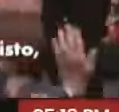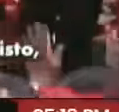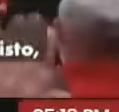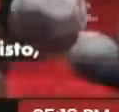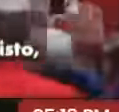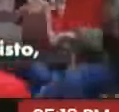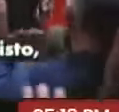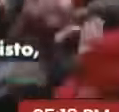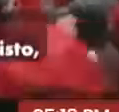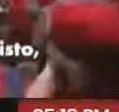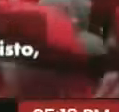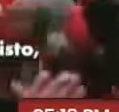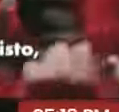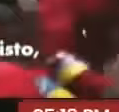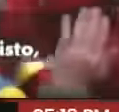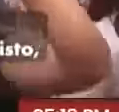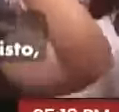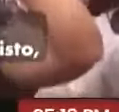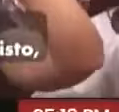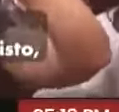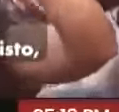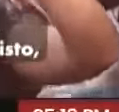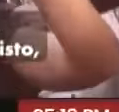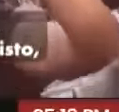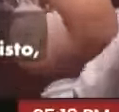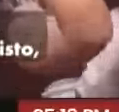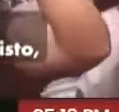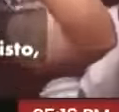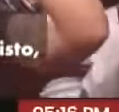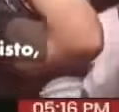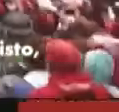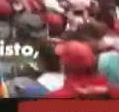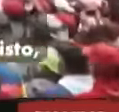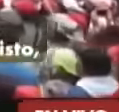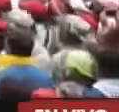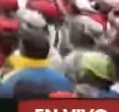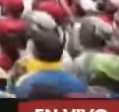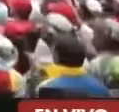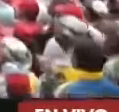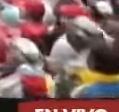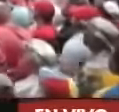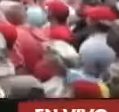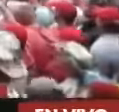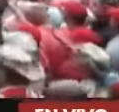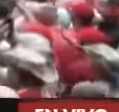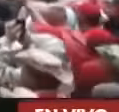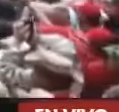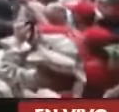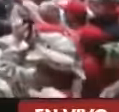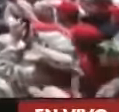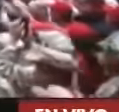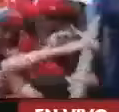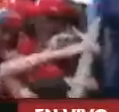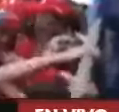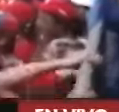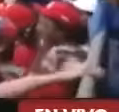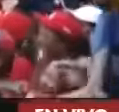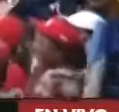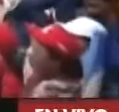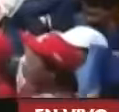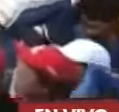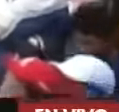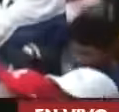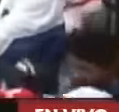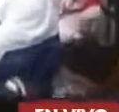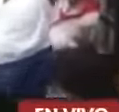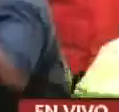Chávez! Con la fe en Dios Padre Todopoderoso, con las bendiciones de nuestro Señor Jesucristo y con los espíritus inmortales de Bolívar y Chávez,